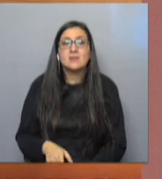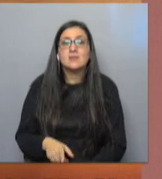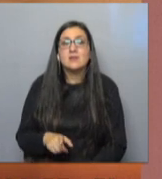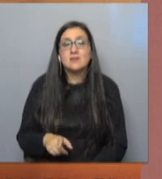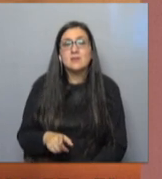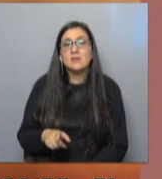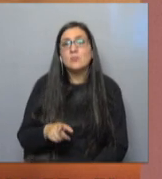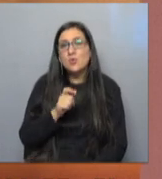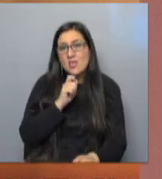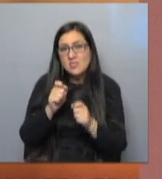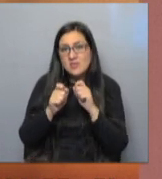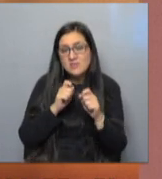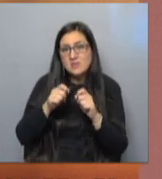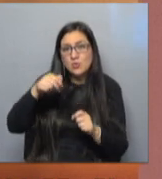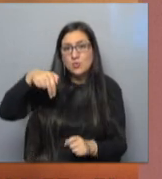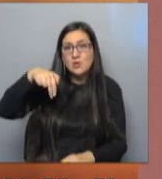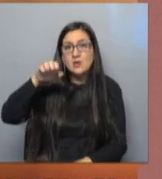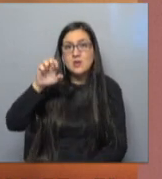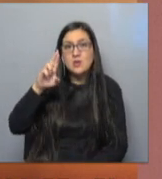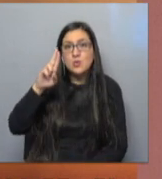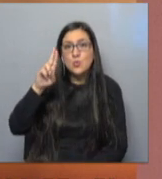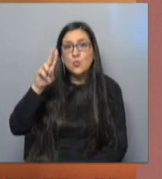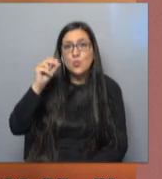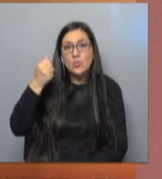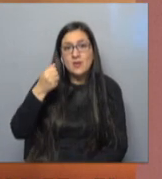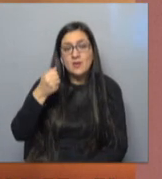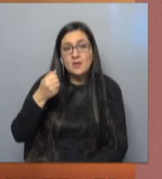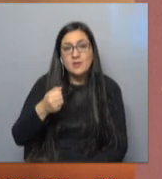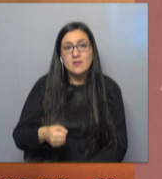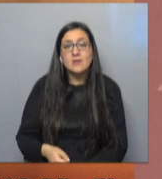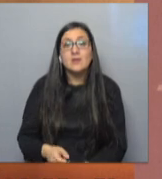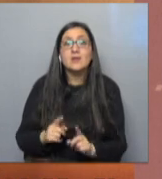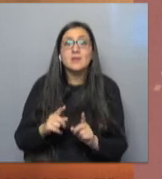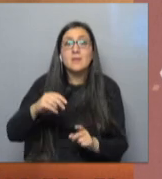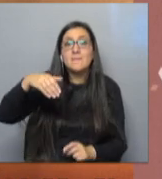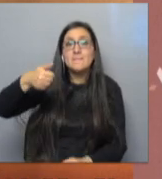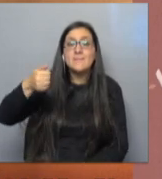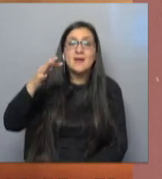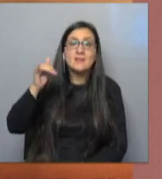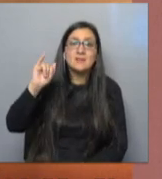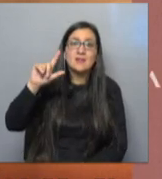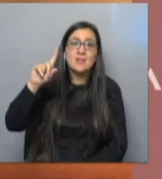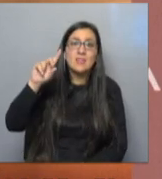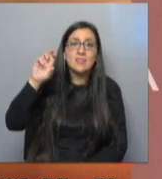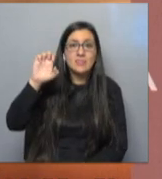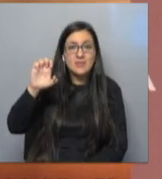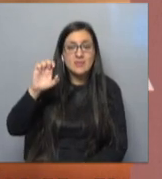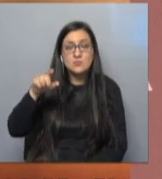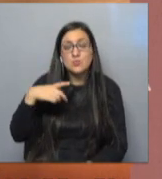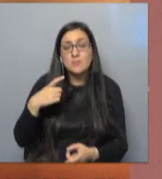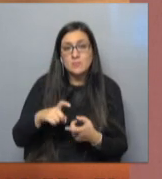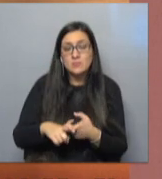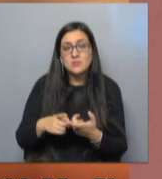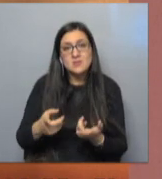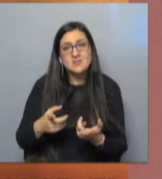entrevista con neruda con pablo neruda y matilde es mujer bueno todo eso a la vez en